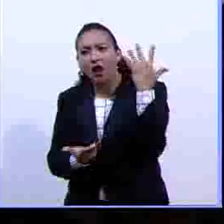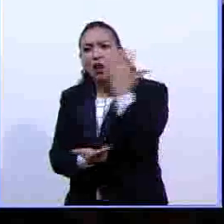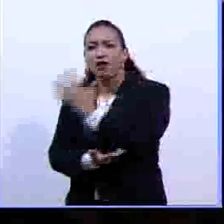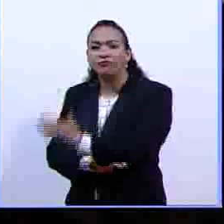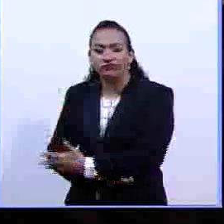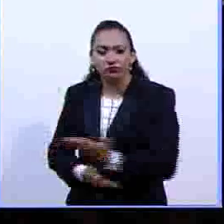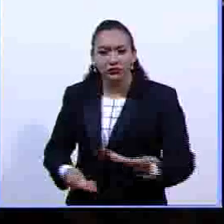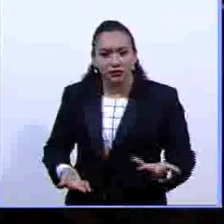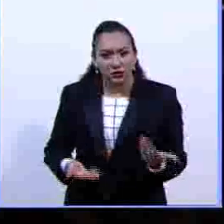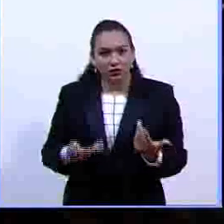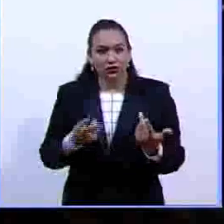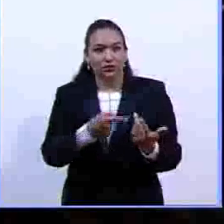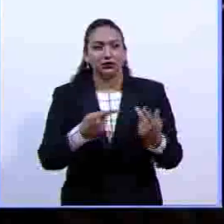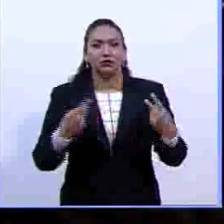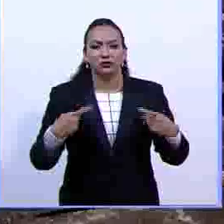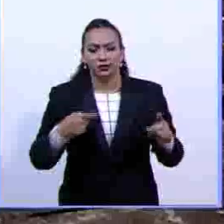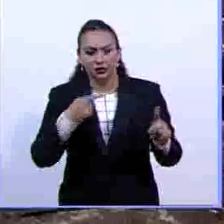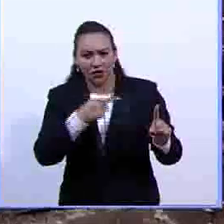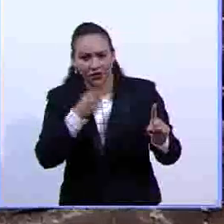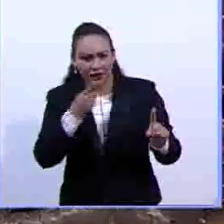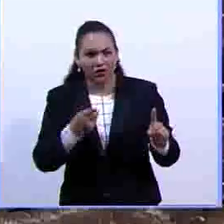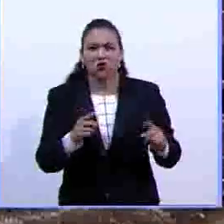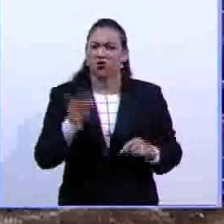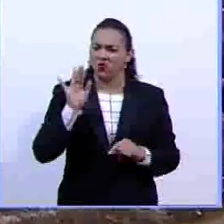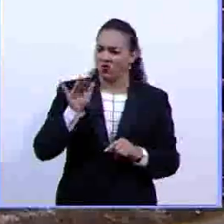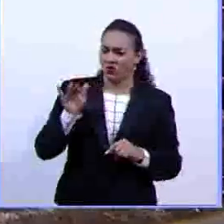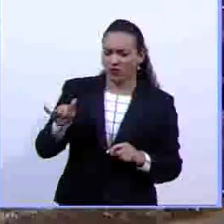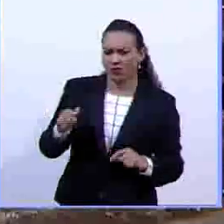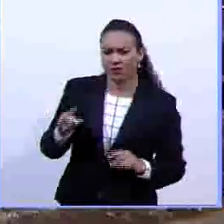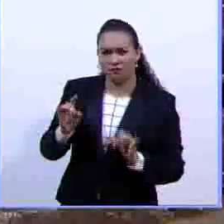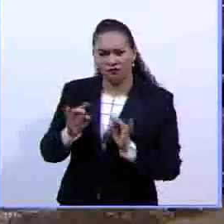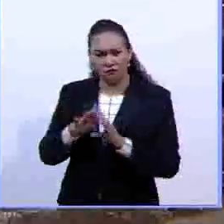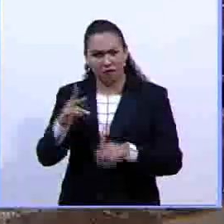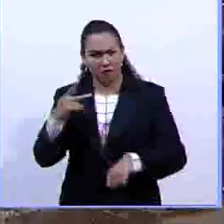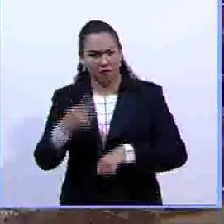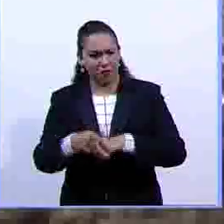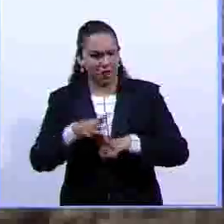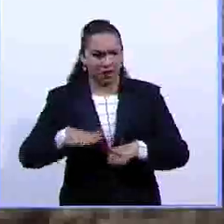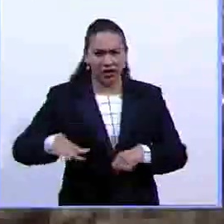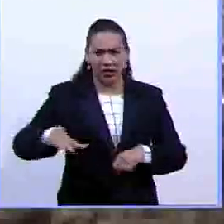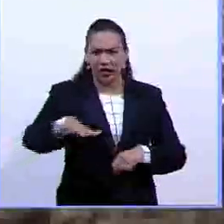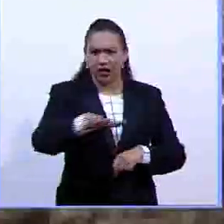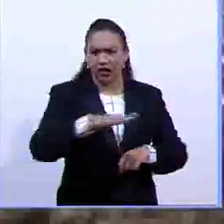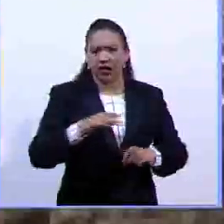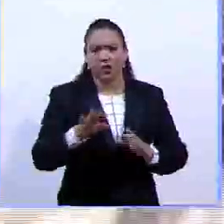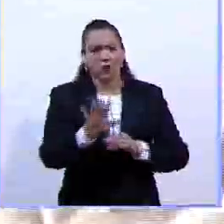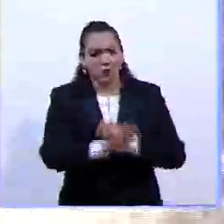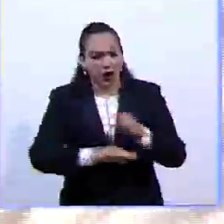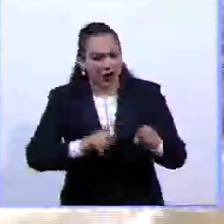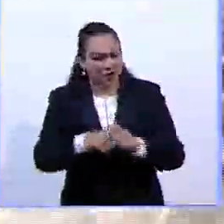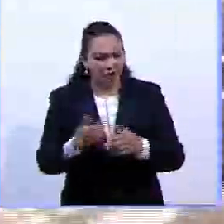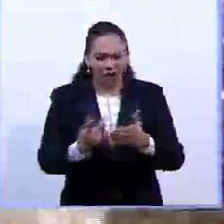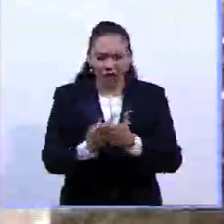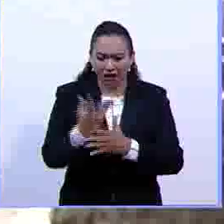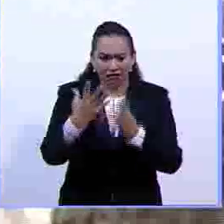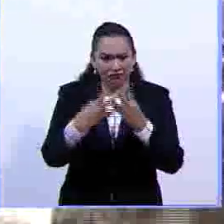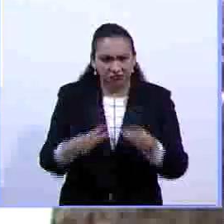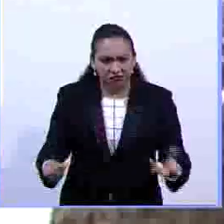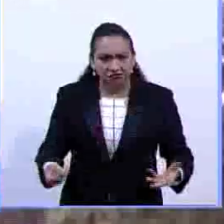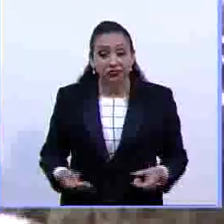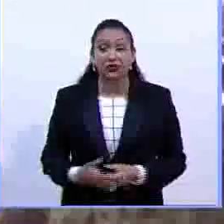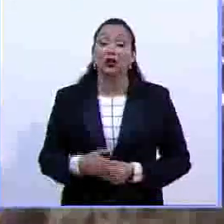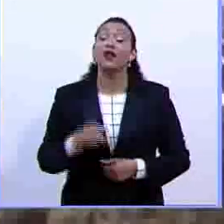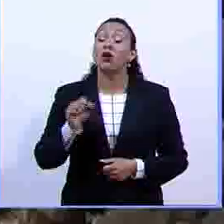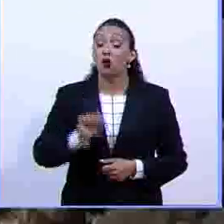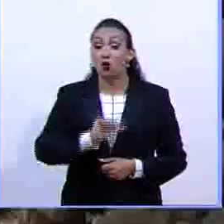registro y el riesgo que se tiene de generar, afectar, a otros ecosistemas. Al otorgar un amparo contra las obras